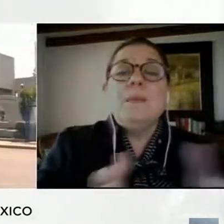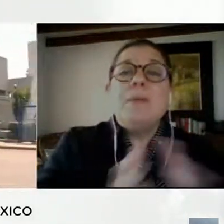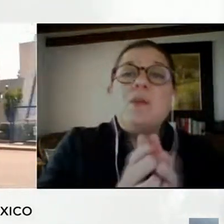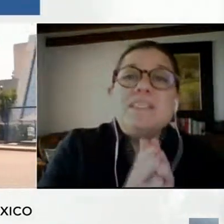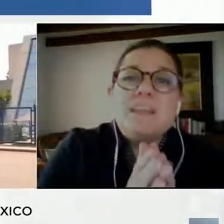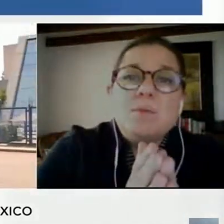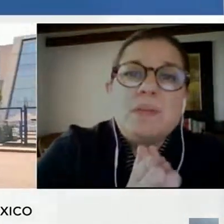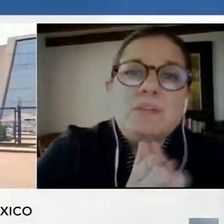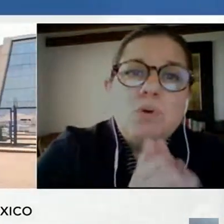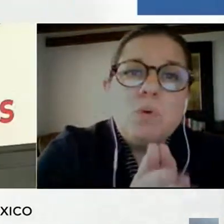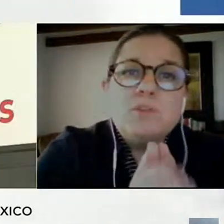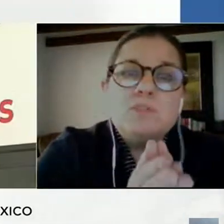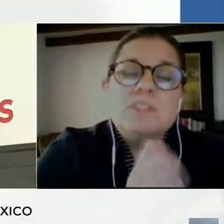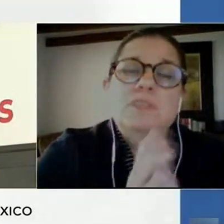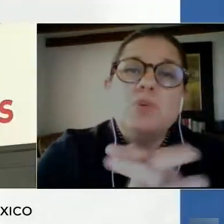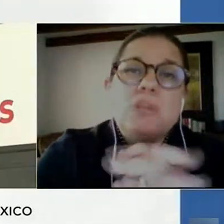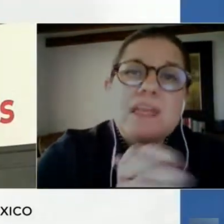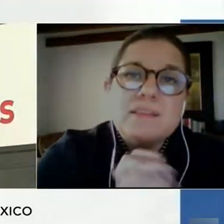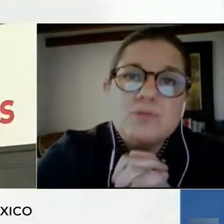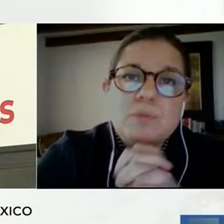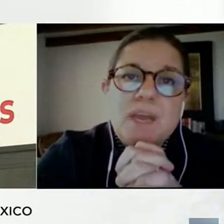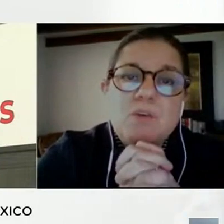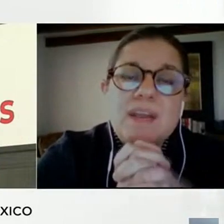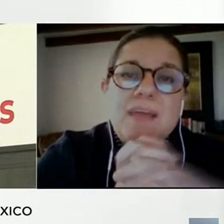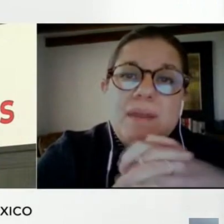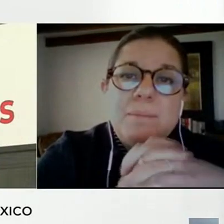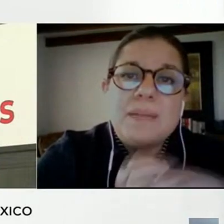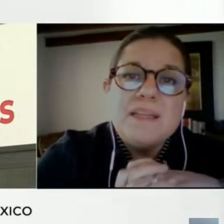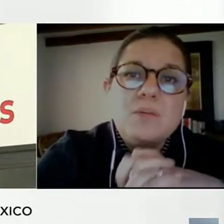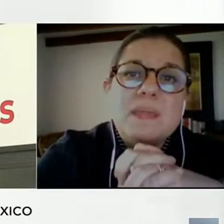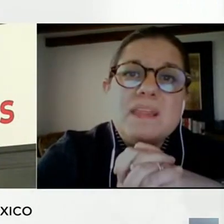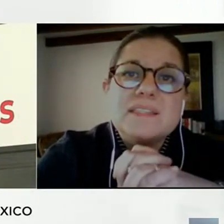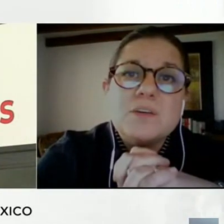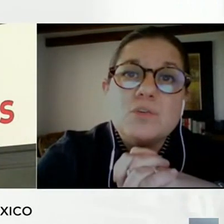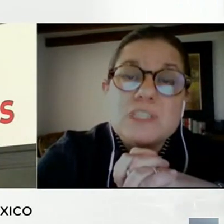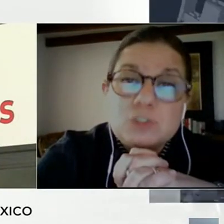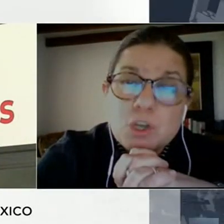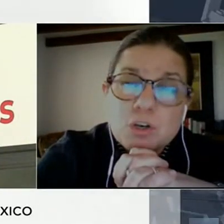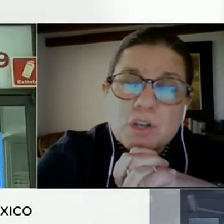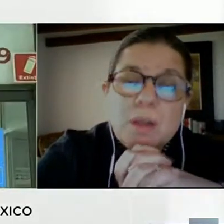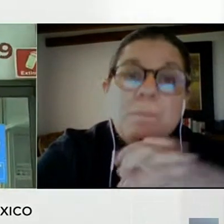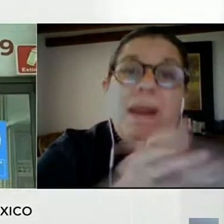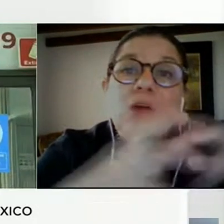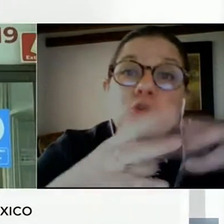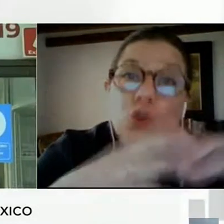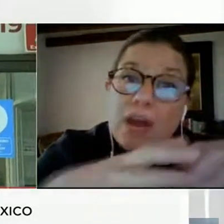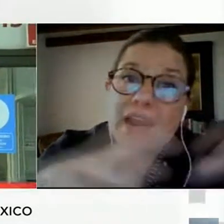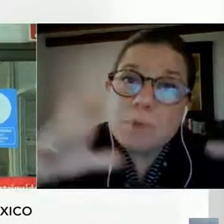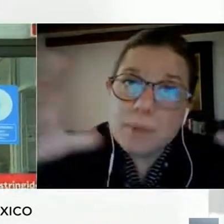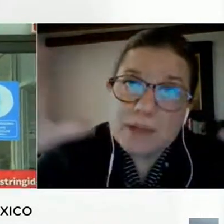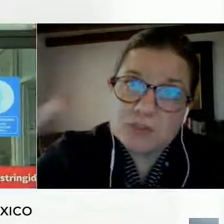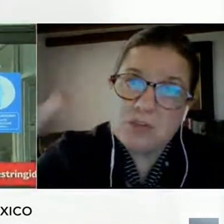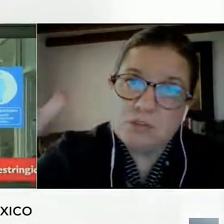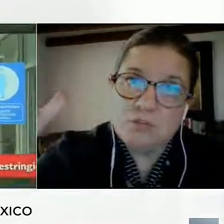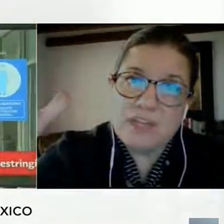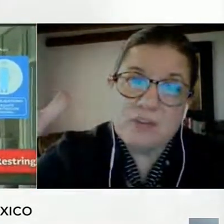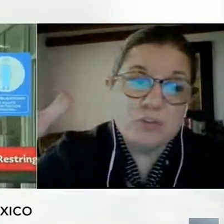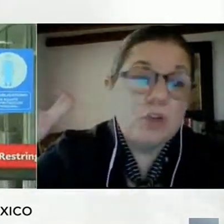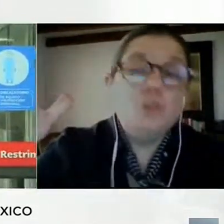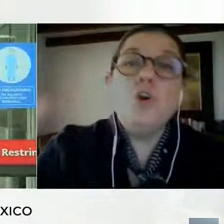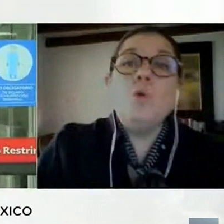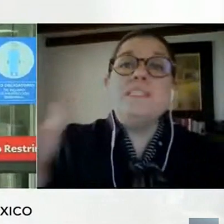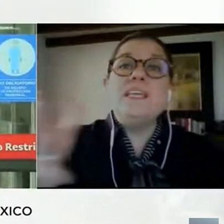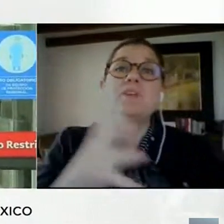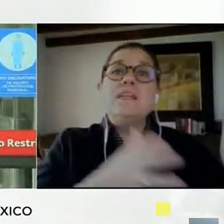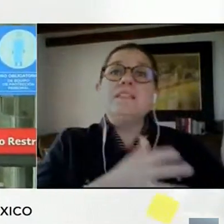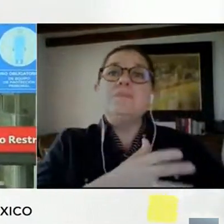hicieron. Sí, pero ese era el momento cuando nuestras autoridades tuvieron que haber emprendido medidas de contención para controlar la propagación de los